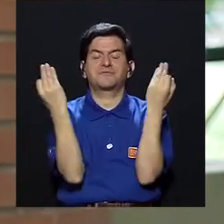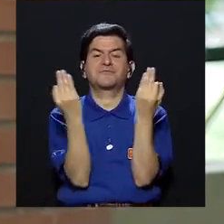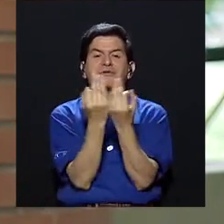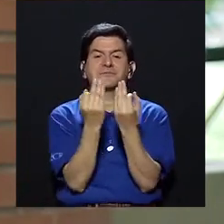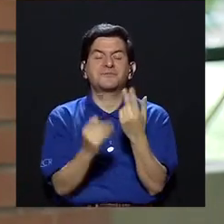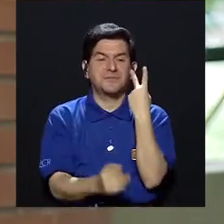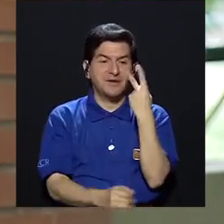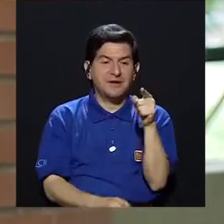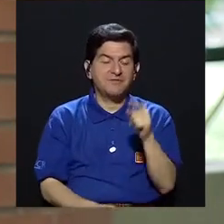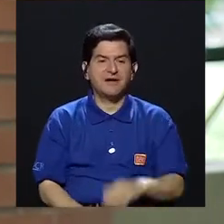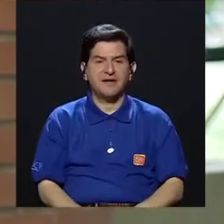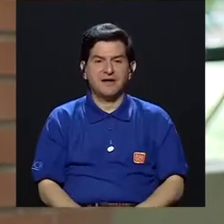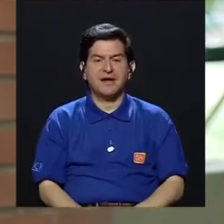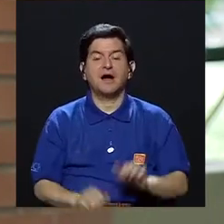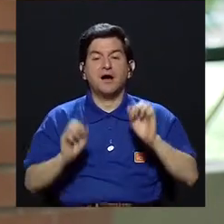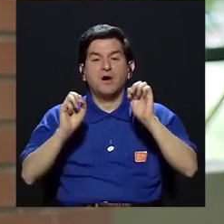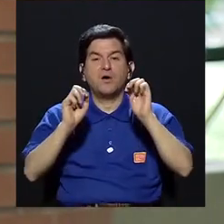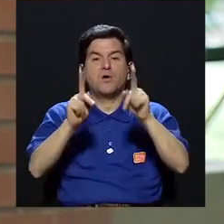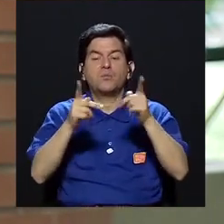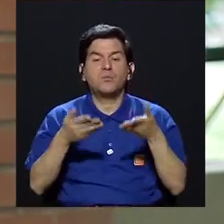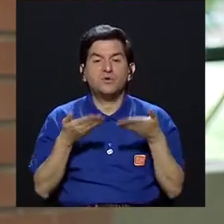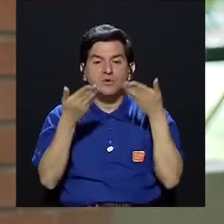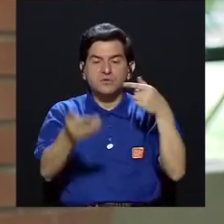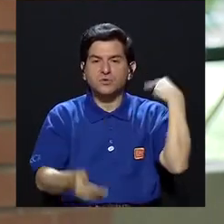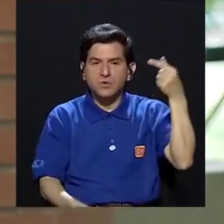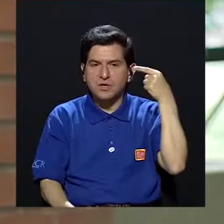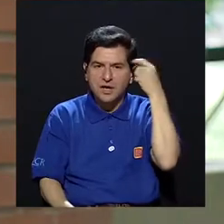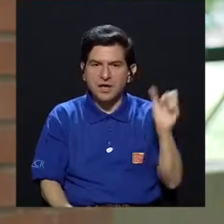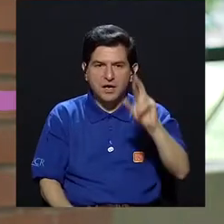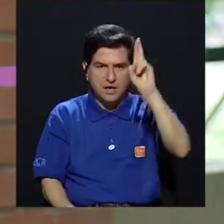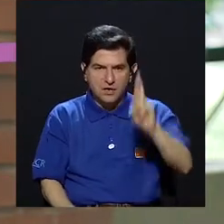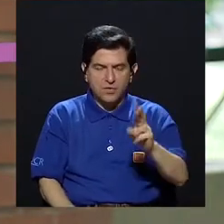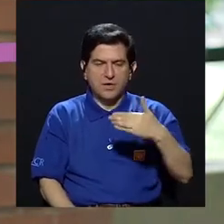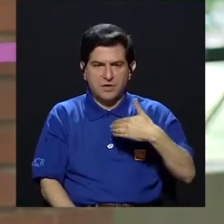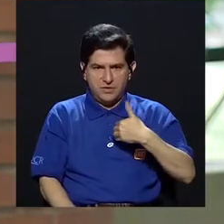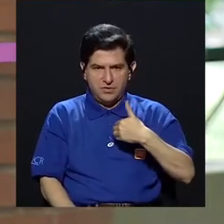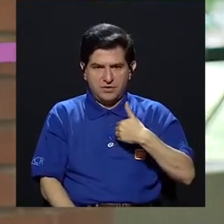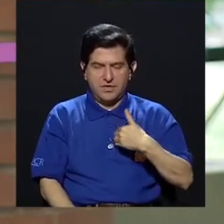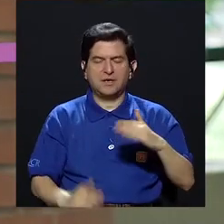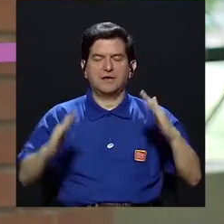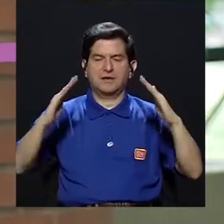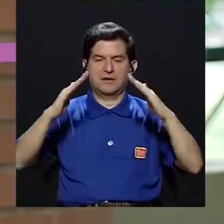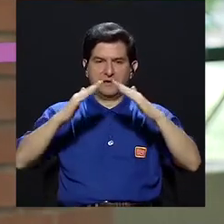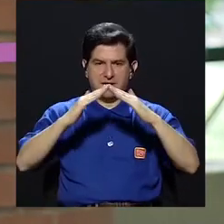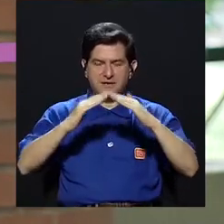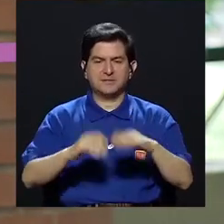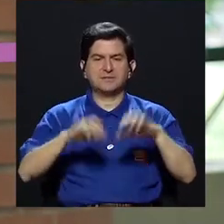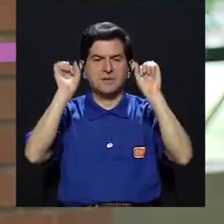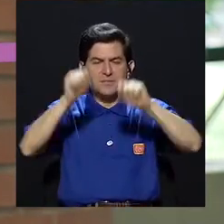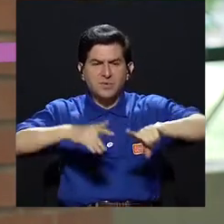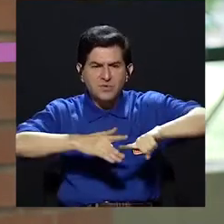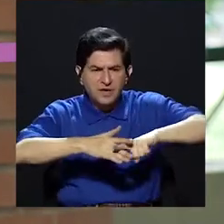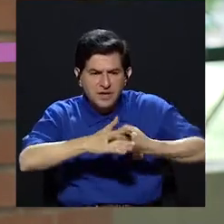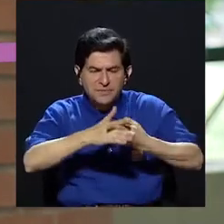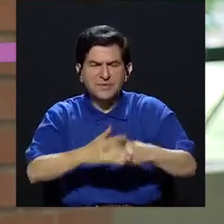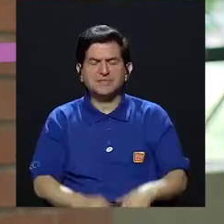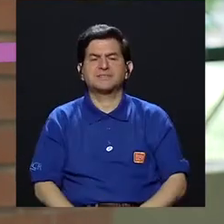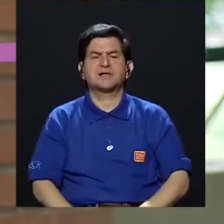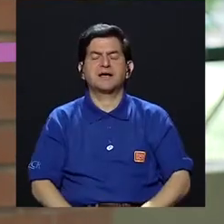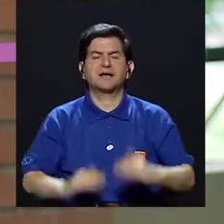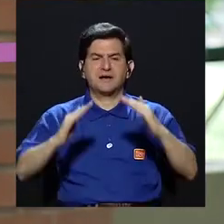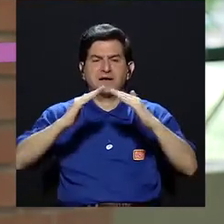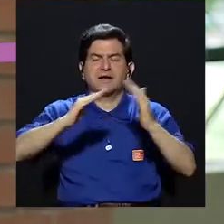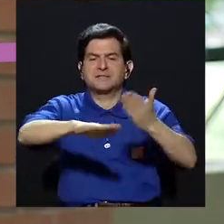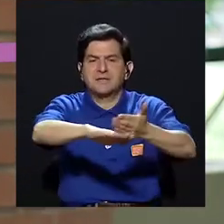familia vea esa posibilidad que le da el Estado costarricense de tener una vivienda para que empiece a generar una